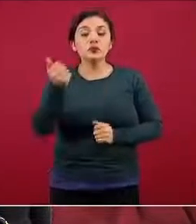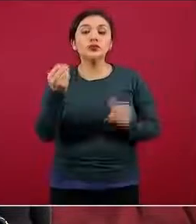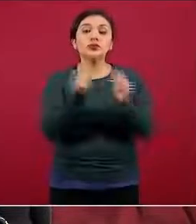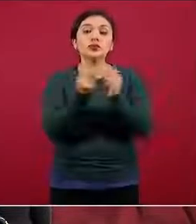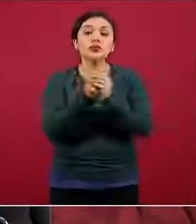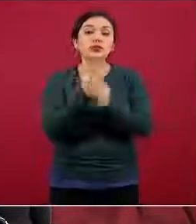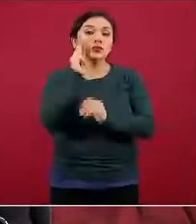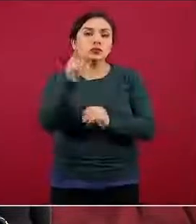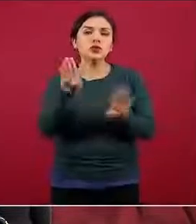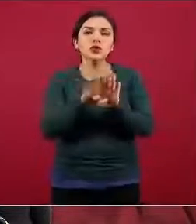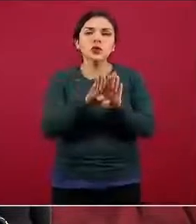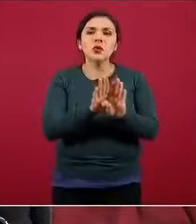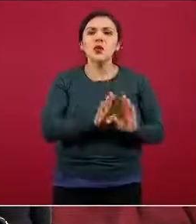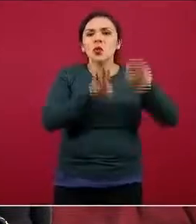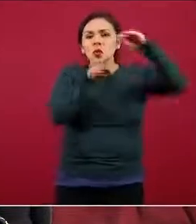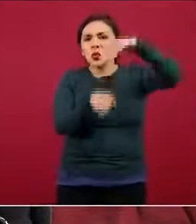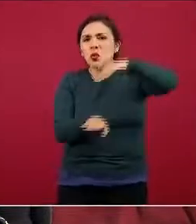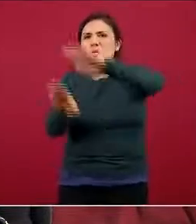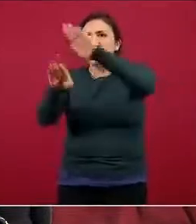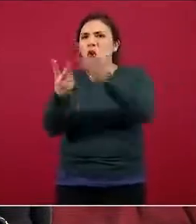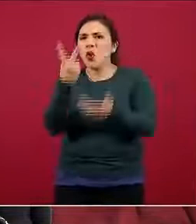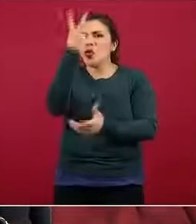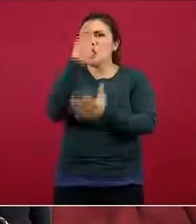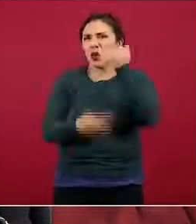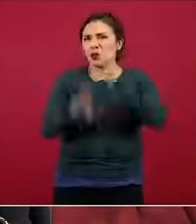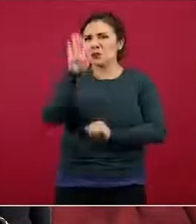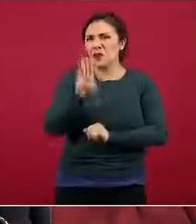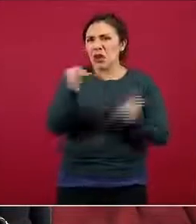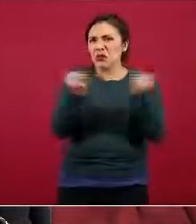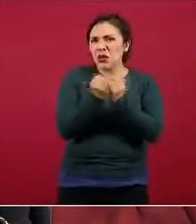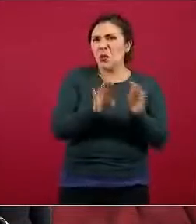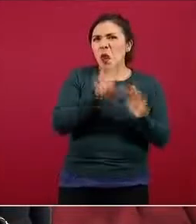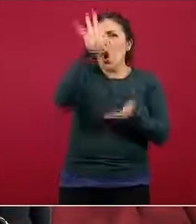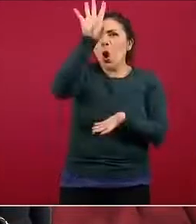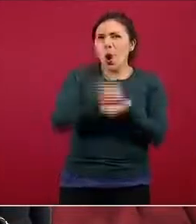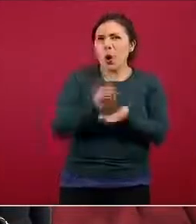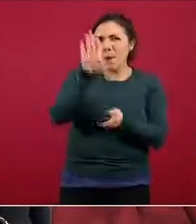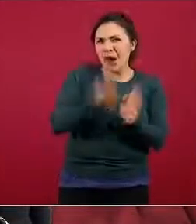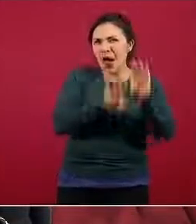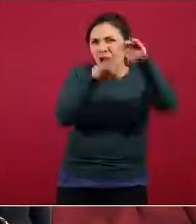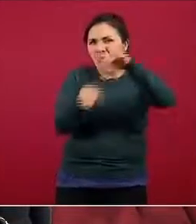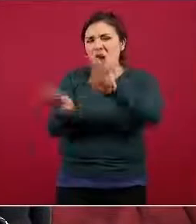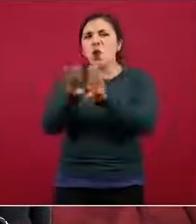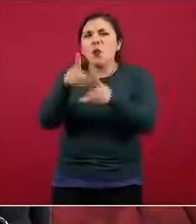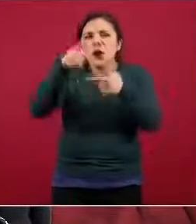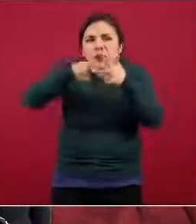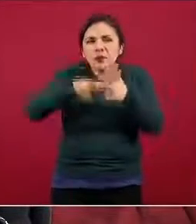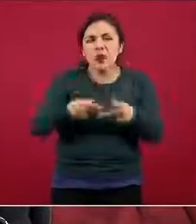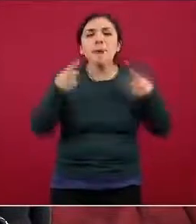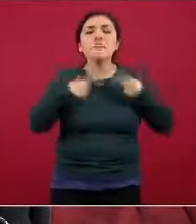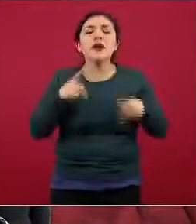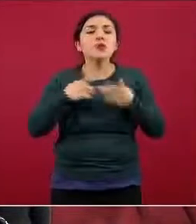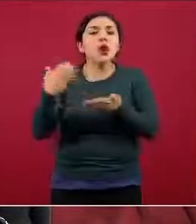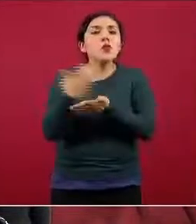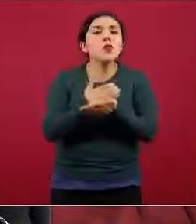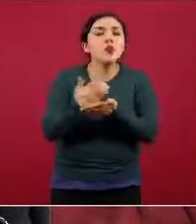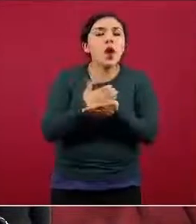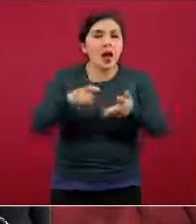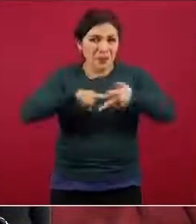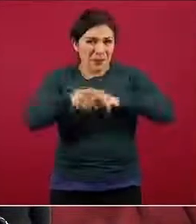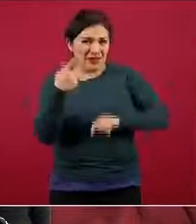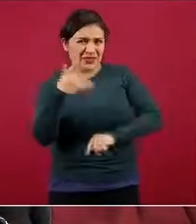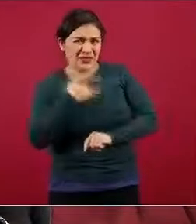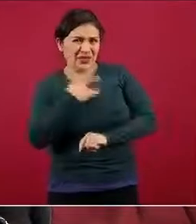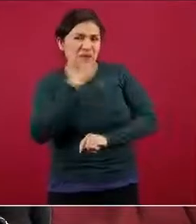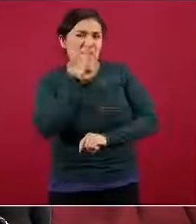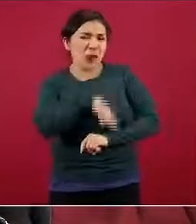casi una curva paralela, porque al final son cálculos de los estimados que se estiman que se recuperaron con el inicio de síntomas,